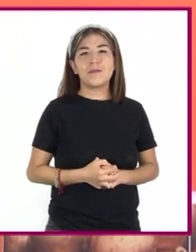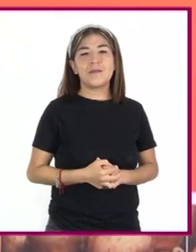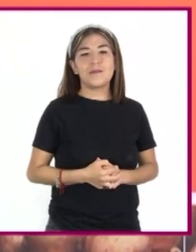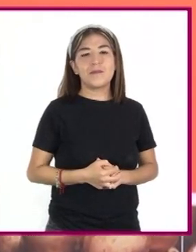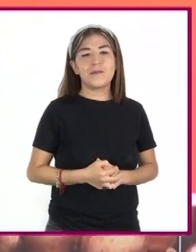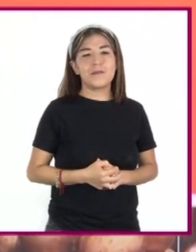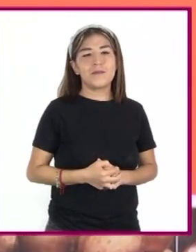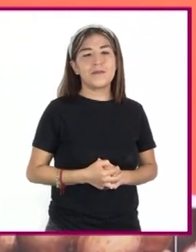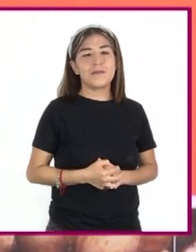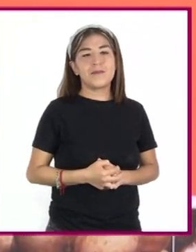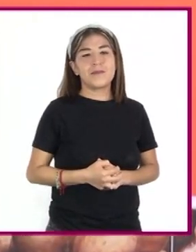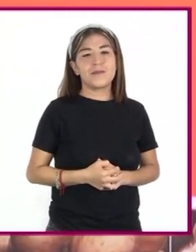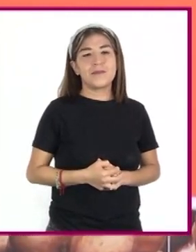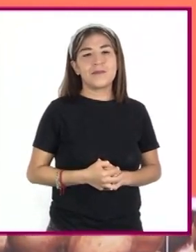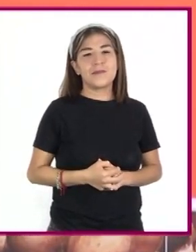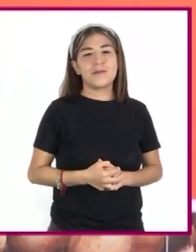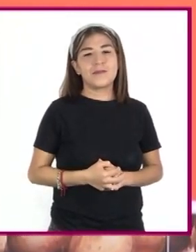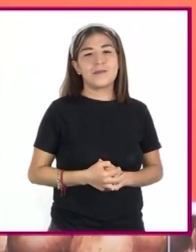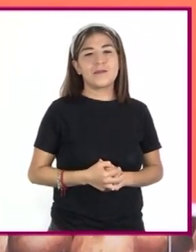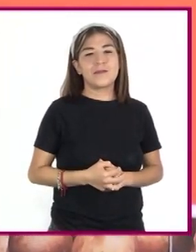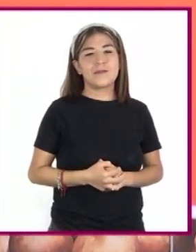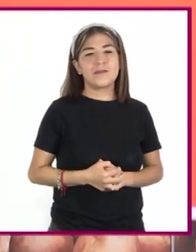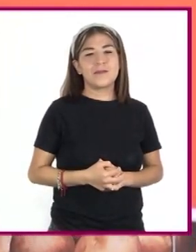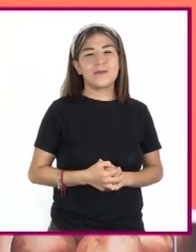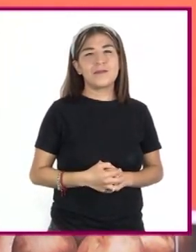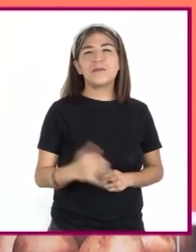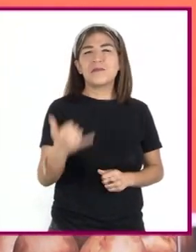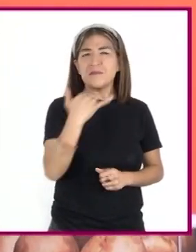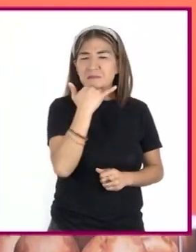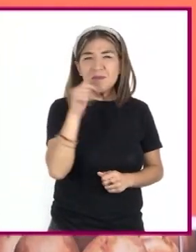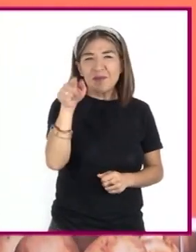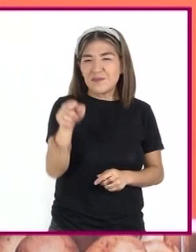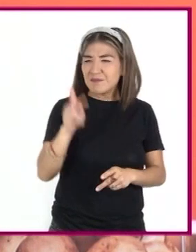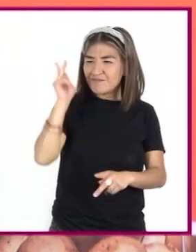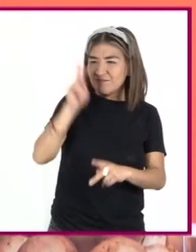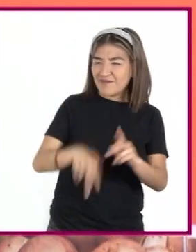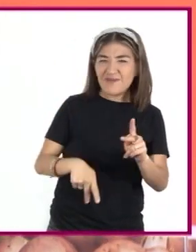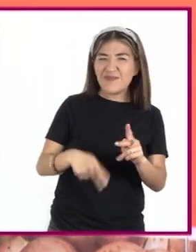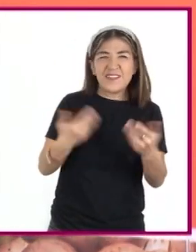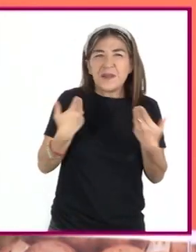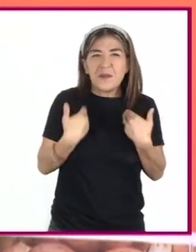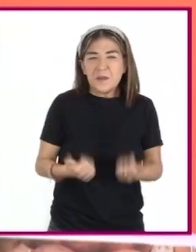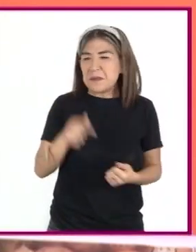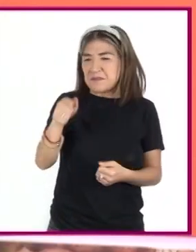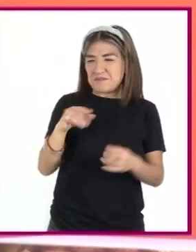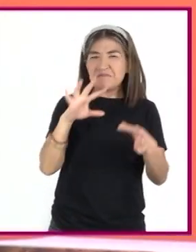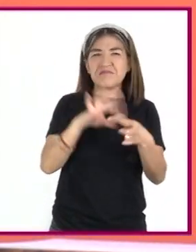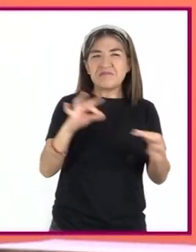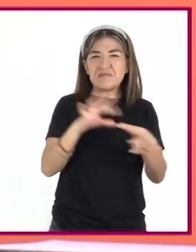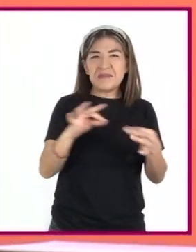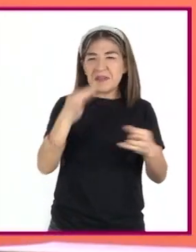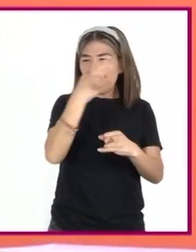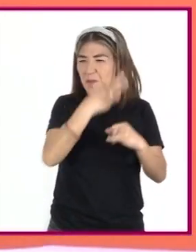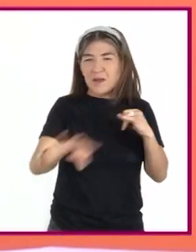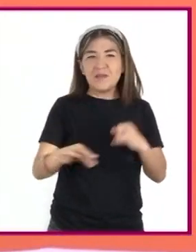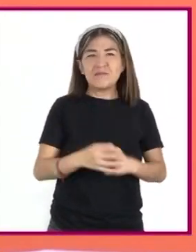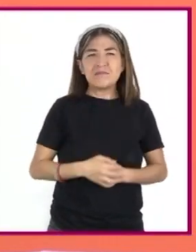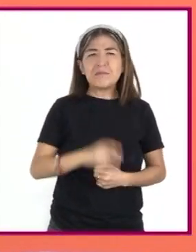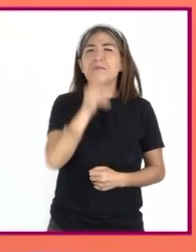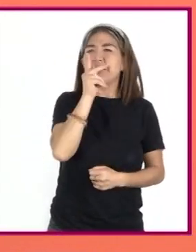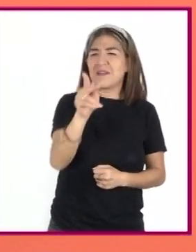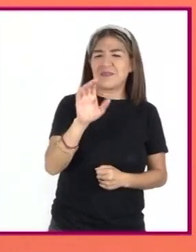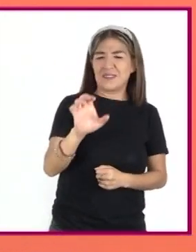Perdone la interrupción, no entendí lo que dijo al final. ¿Qué es eso de células? El